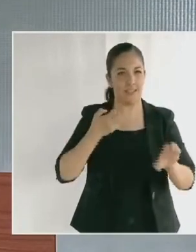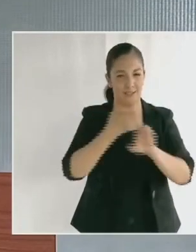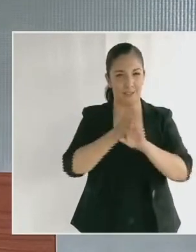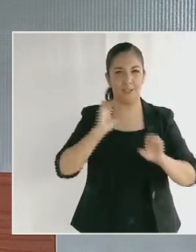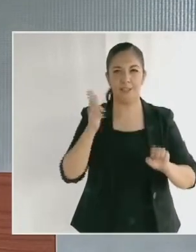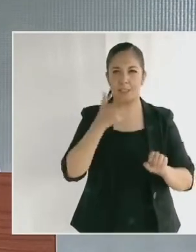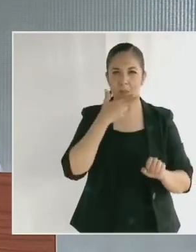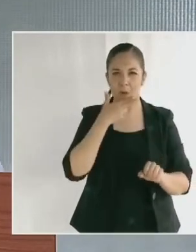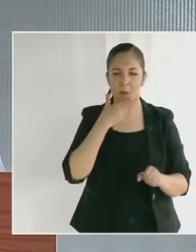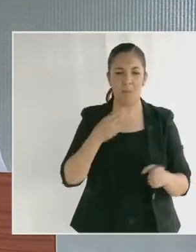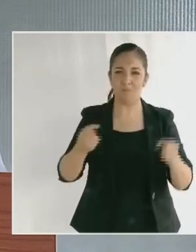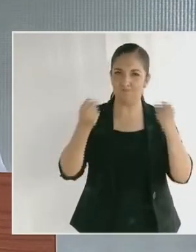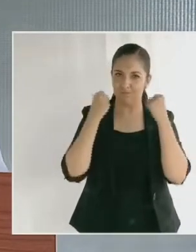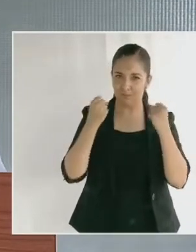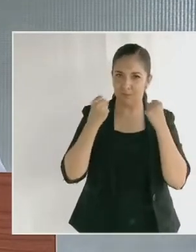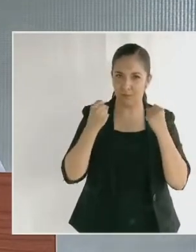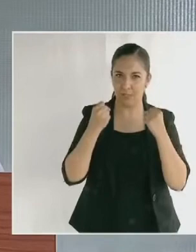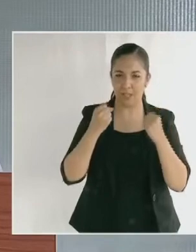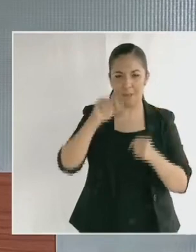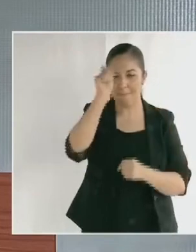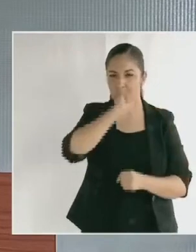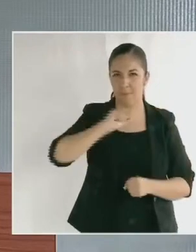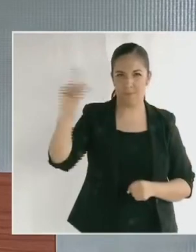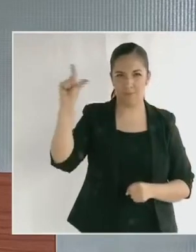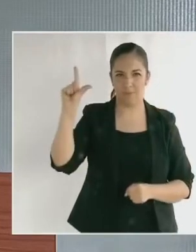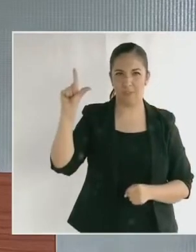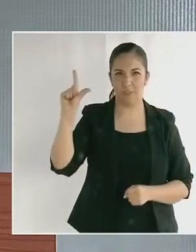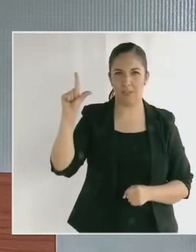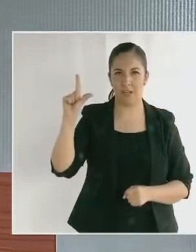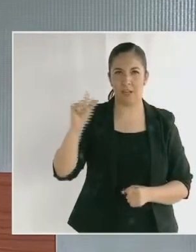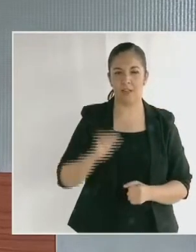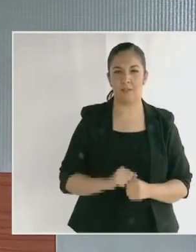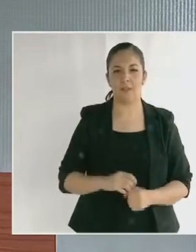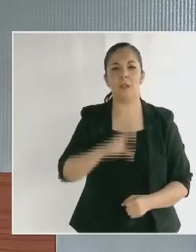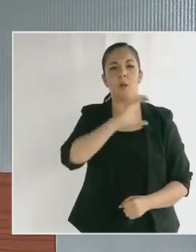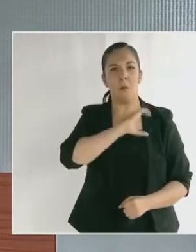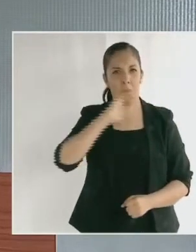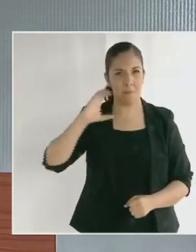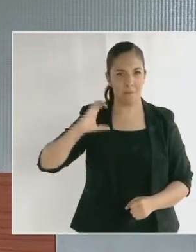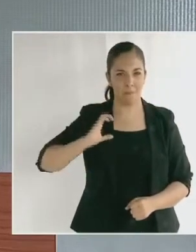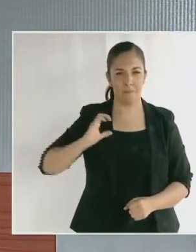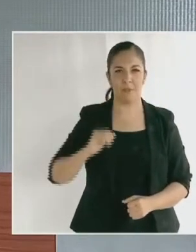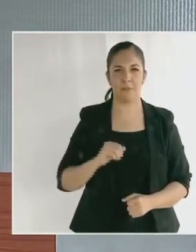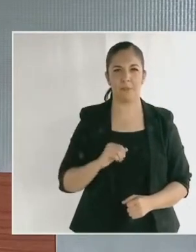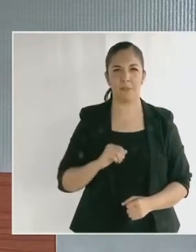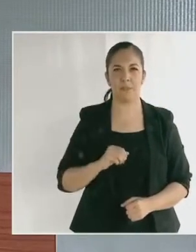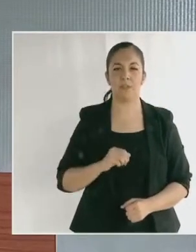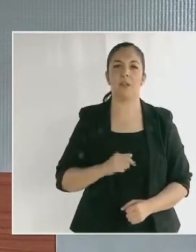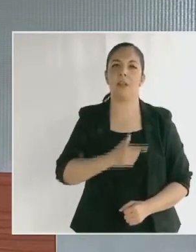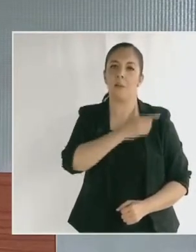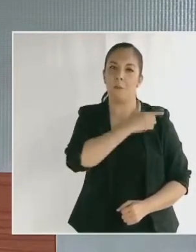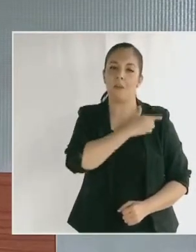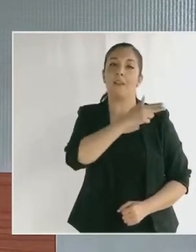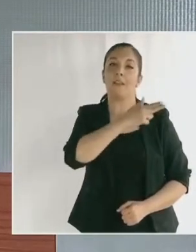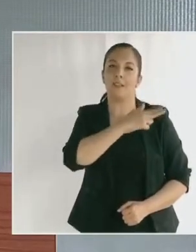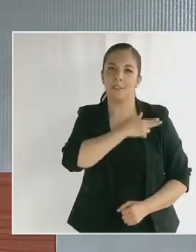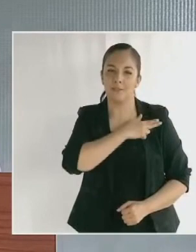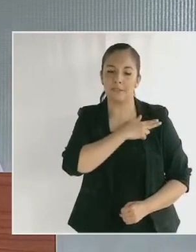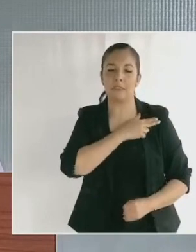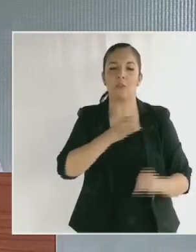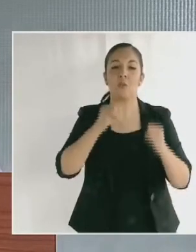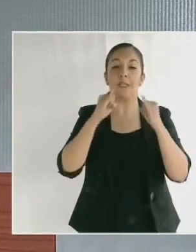vigorosa, profesional, comprometida la Guardia Nacional, una